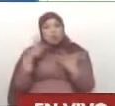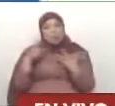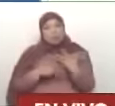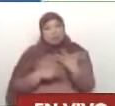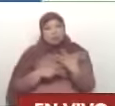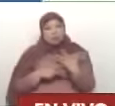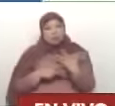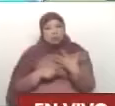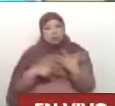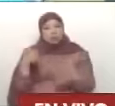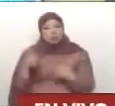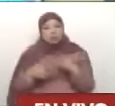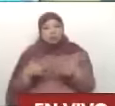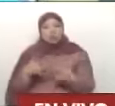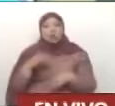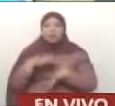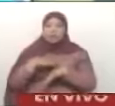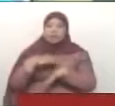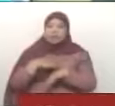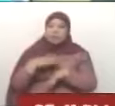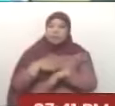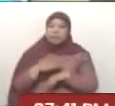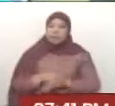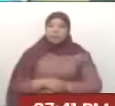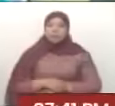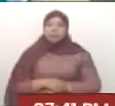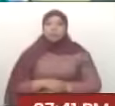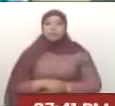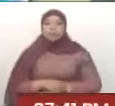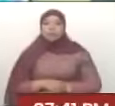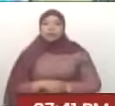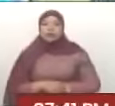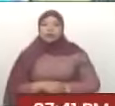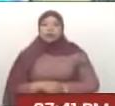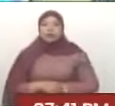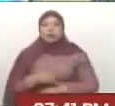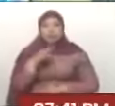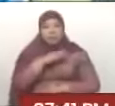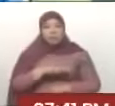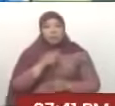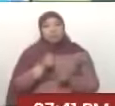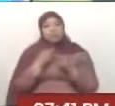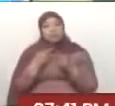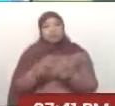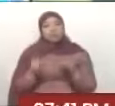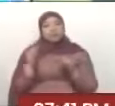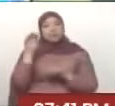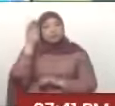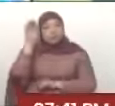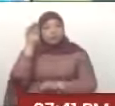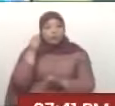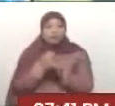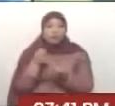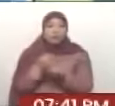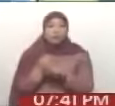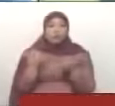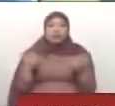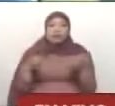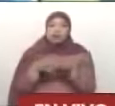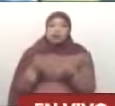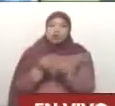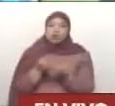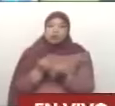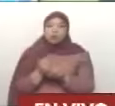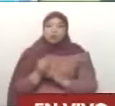Claro. Así que se abrió la compuerta y ha nacido el gran voluntariado por el futuro, y ahí está el equipo que lo